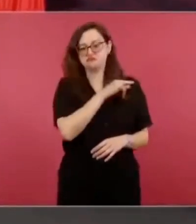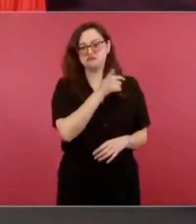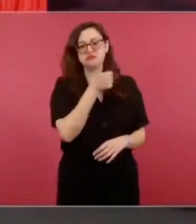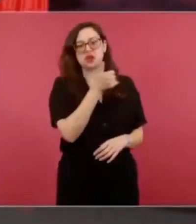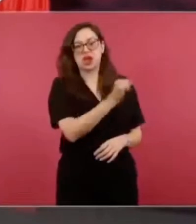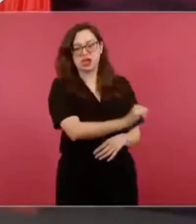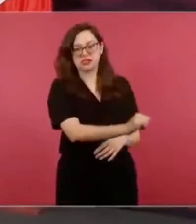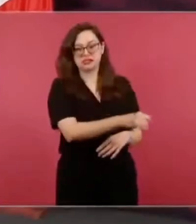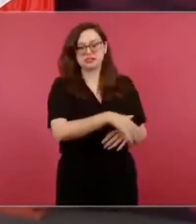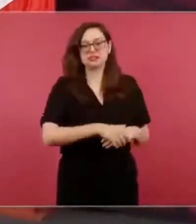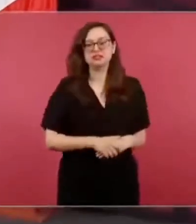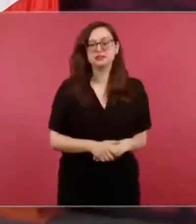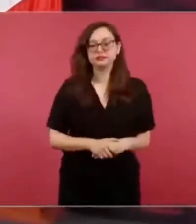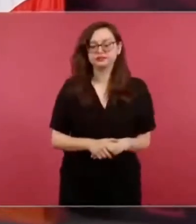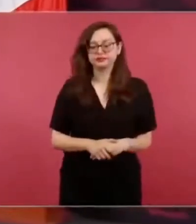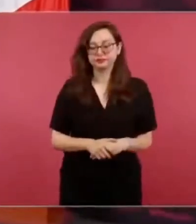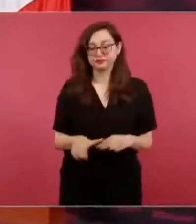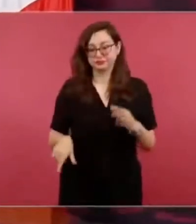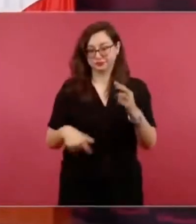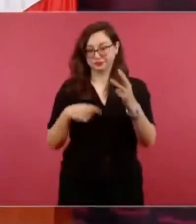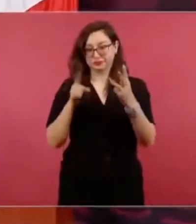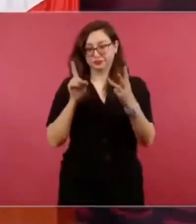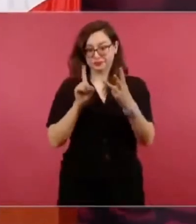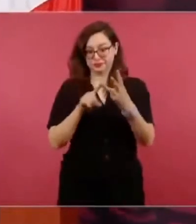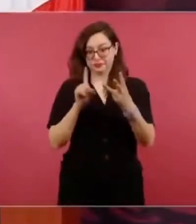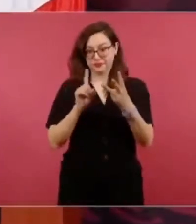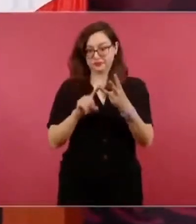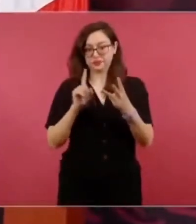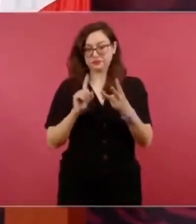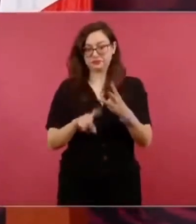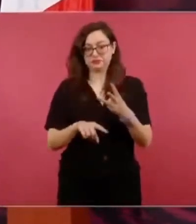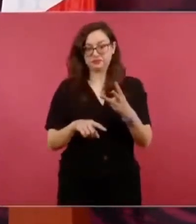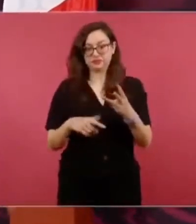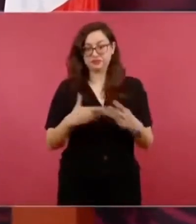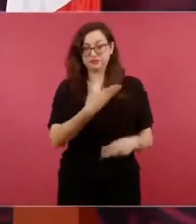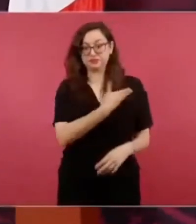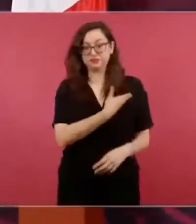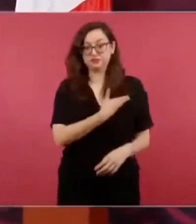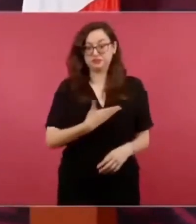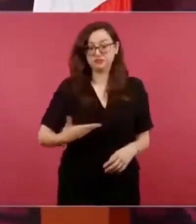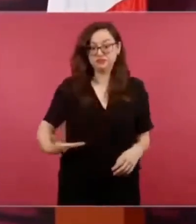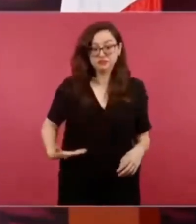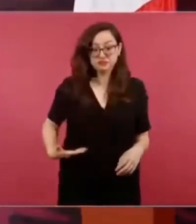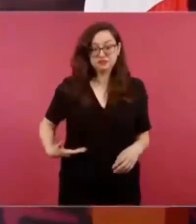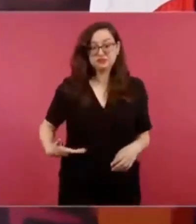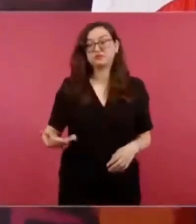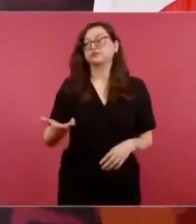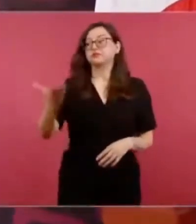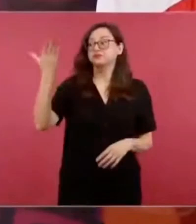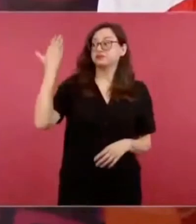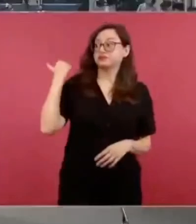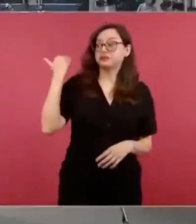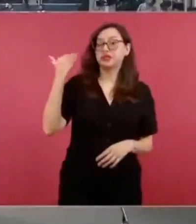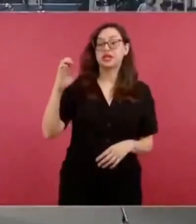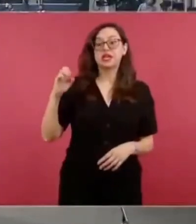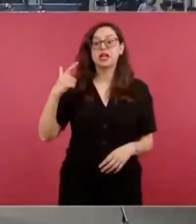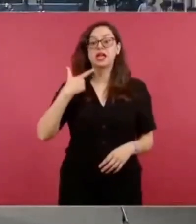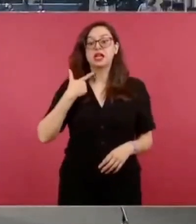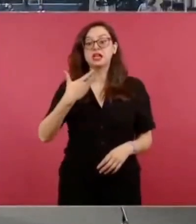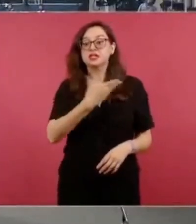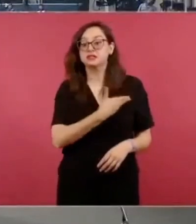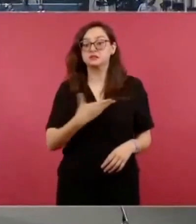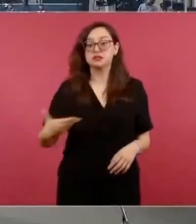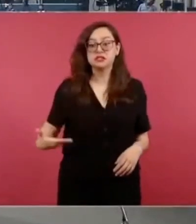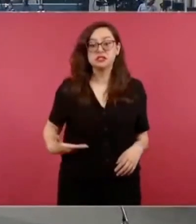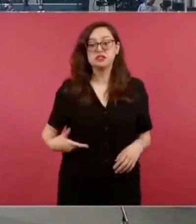¿Cuántos cuidaban al presidente? Aquí no podíamos estar hablando. Ustedes, ahí, yo no puedo ir